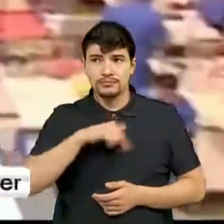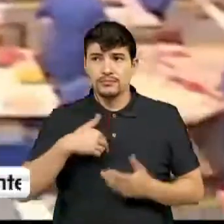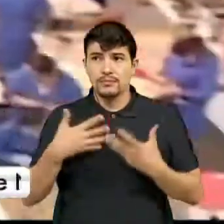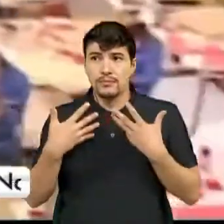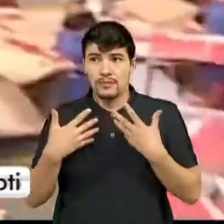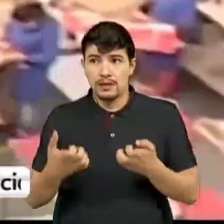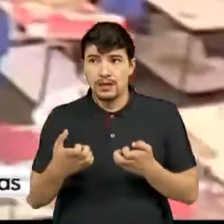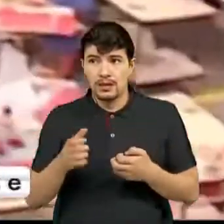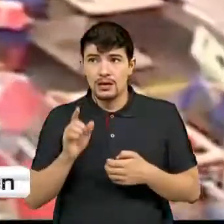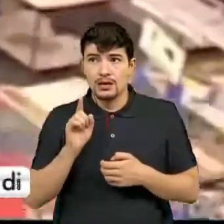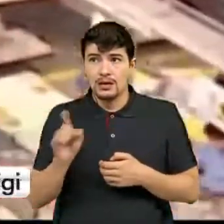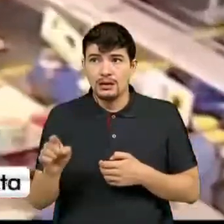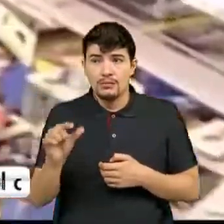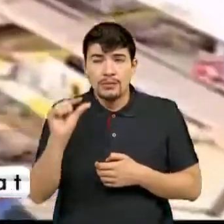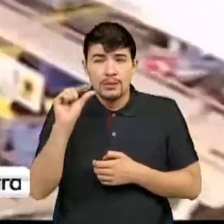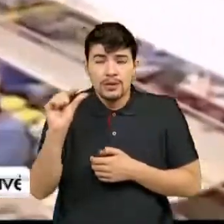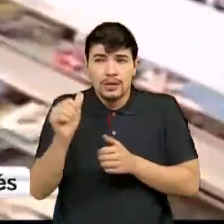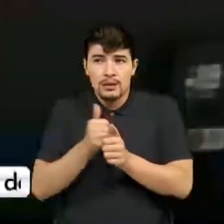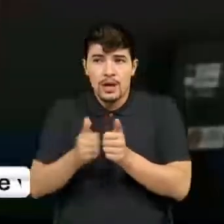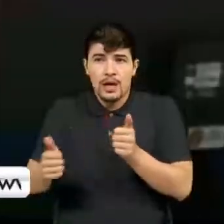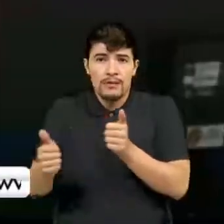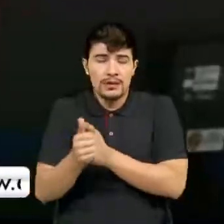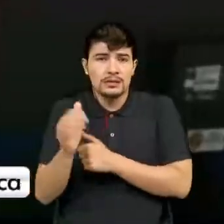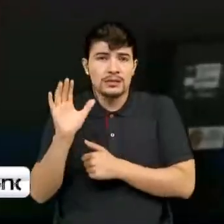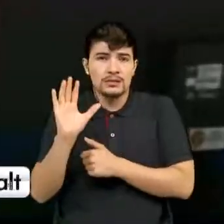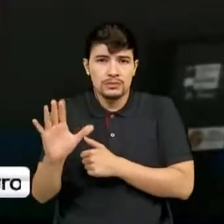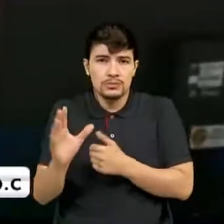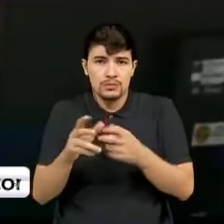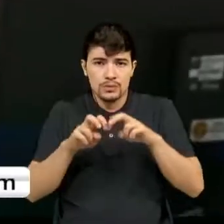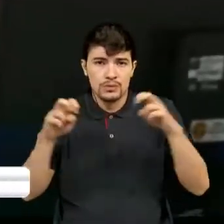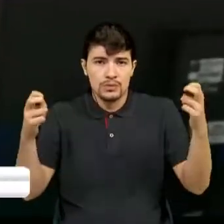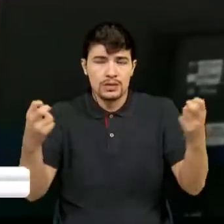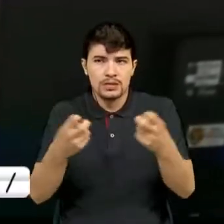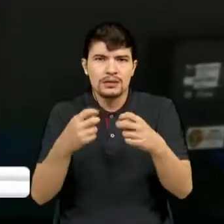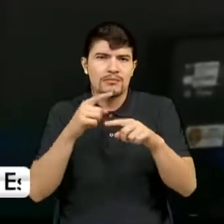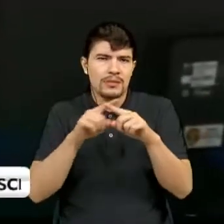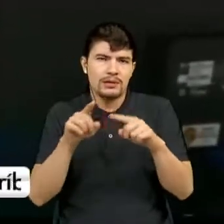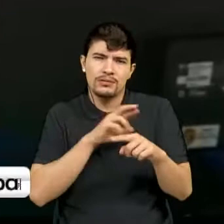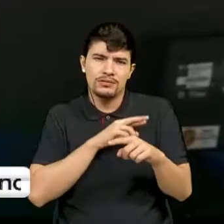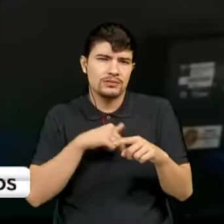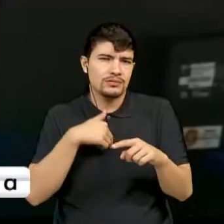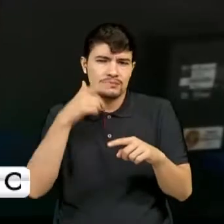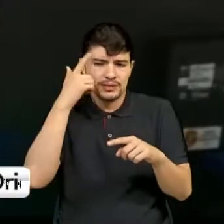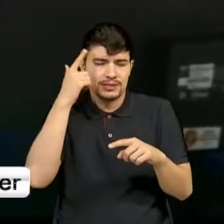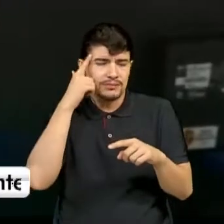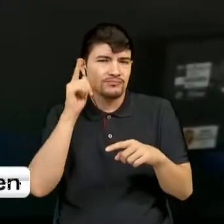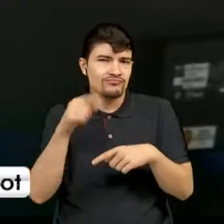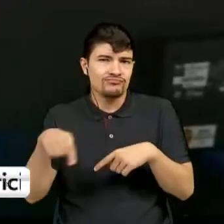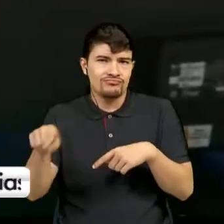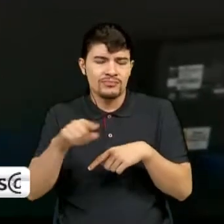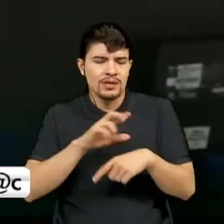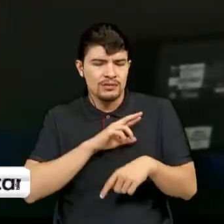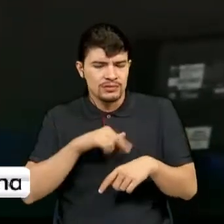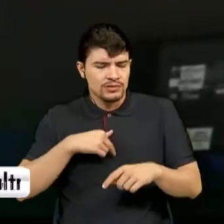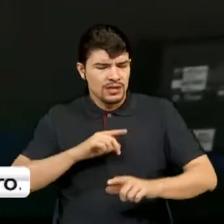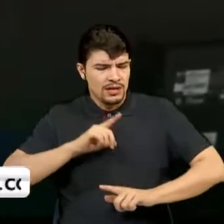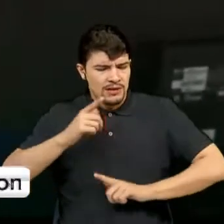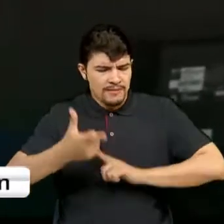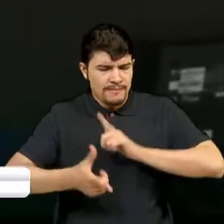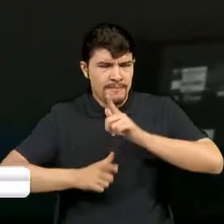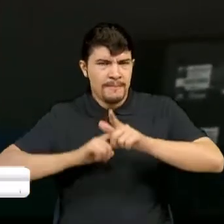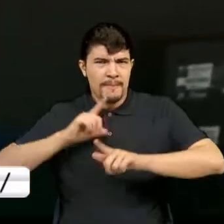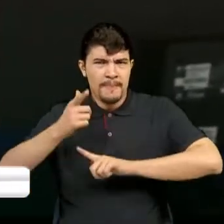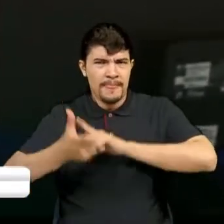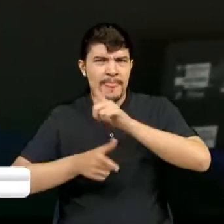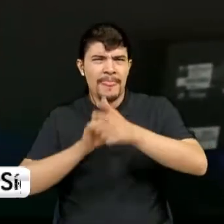se logre un pequeño avance en el Congreso para el caso de las horas extras. De todas maneras, es determinante la lucha, la movilización, como lo viene haciendo